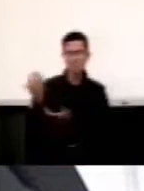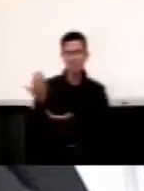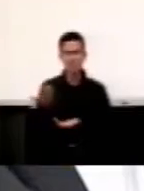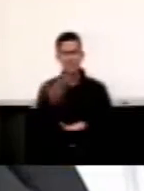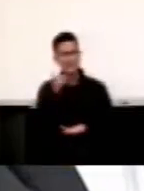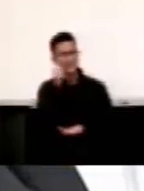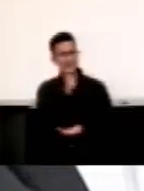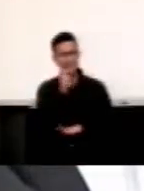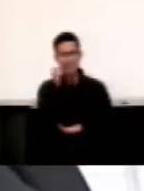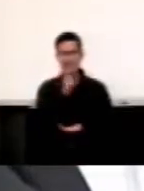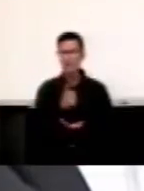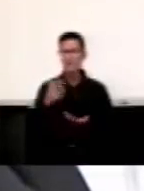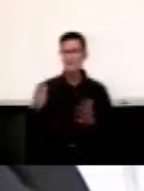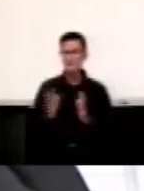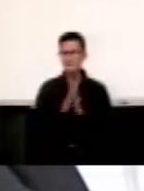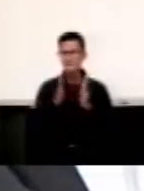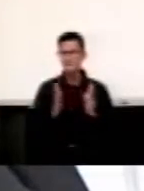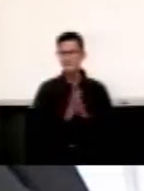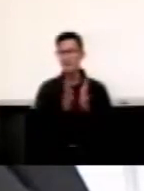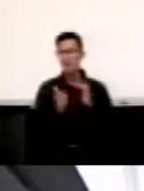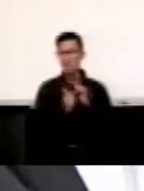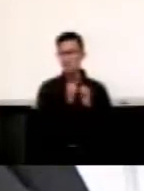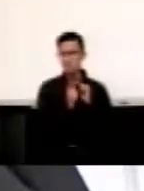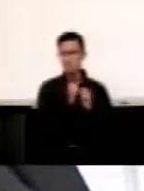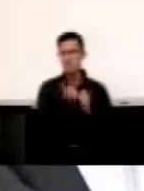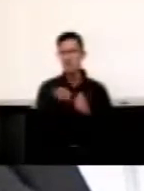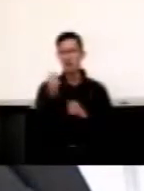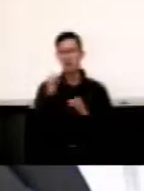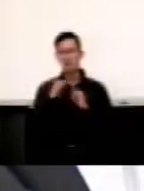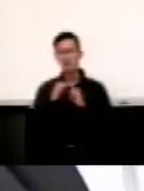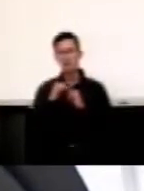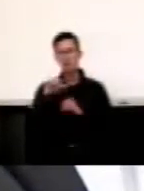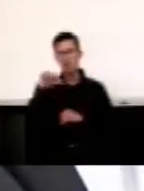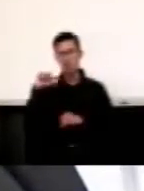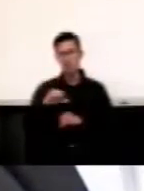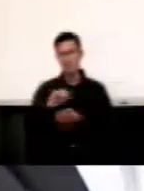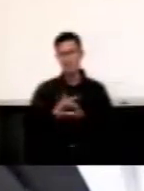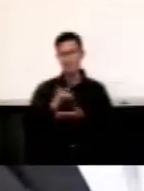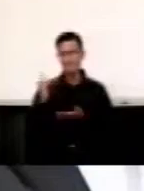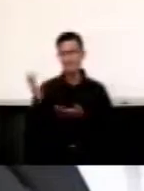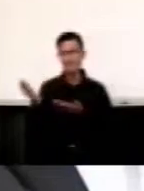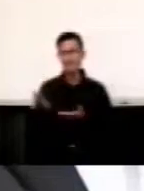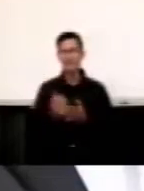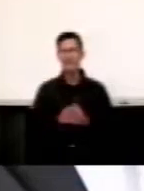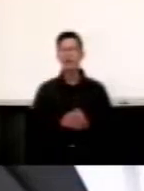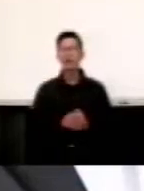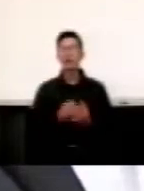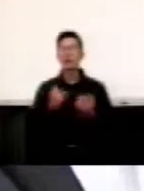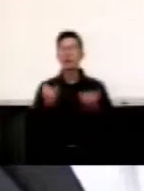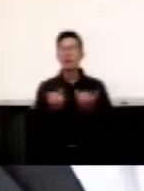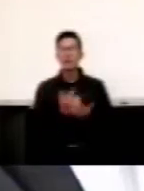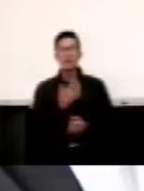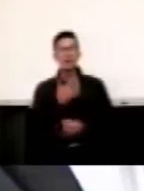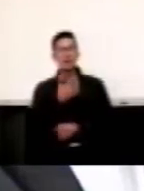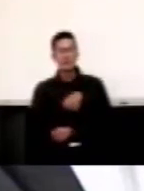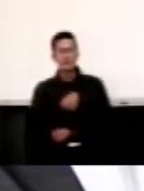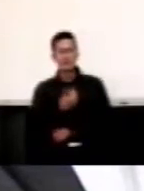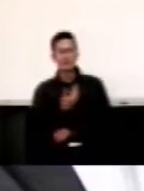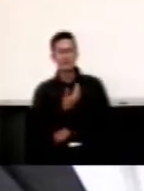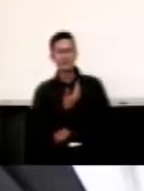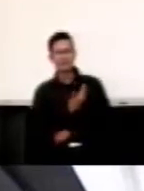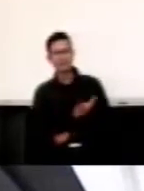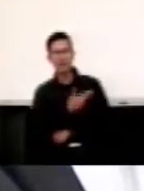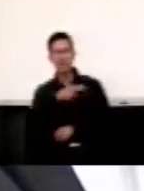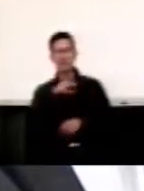también participando con el instituto y qué gusto tenerlo aquí el día de hoy, moderando el evento. Y pues de igual forma, saludar